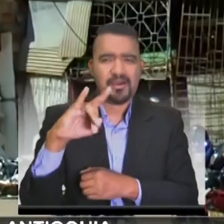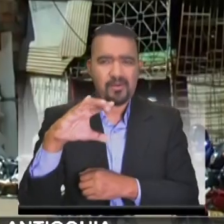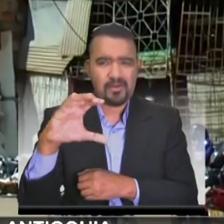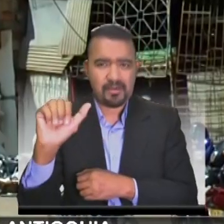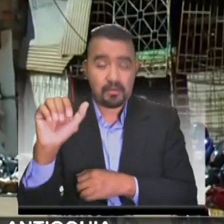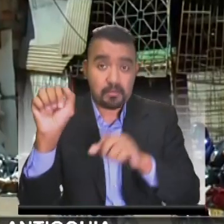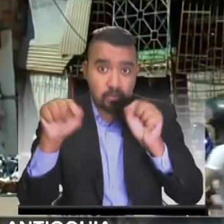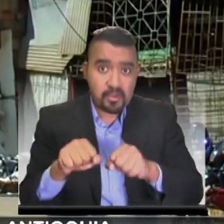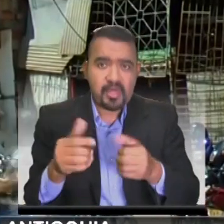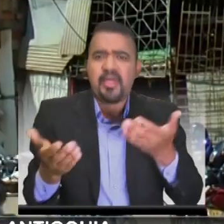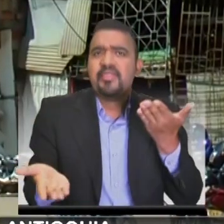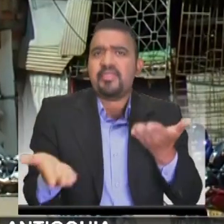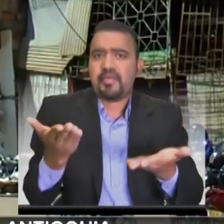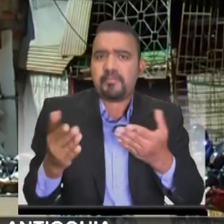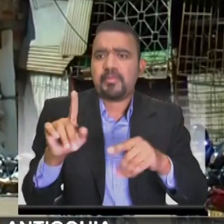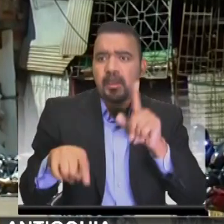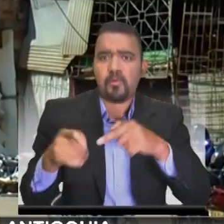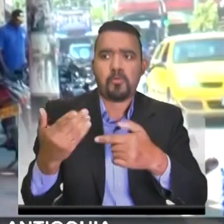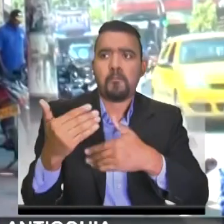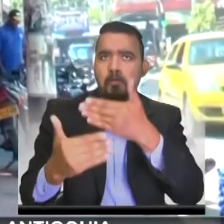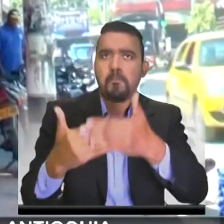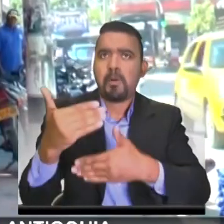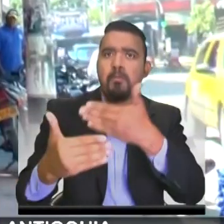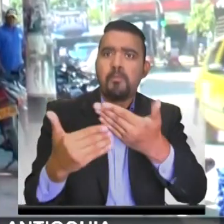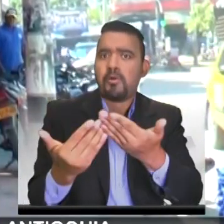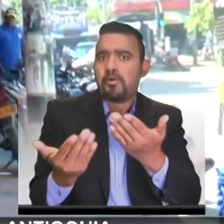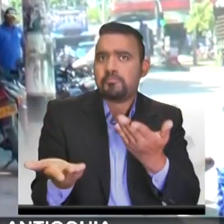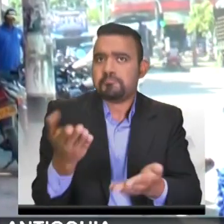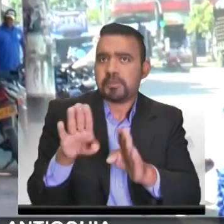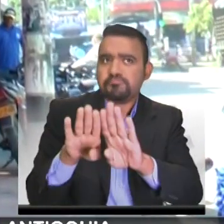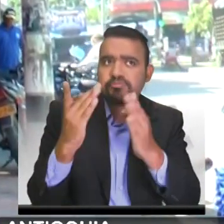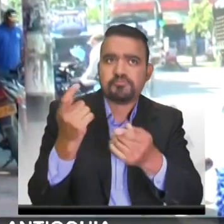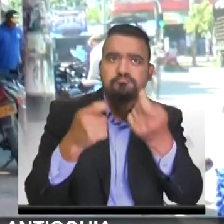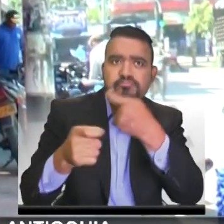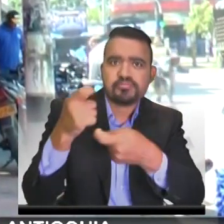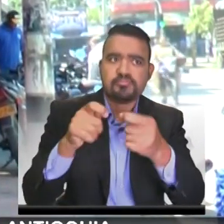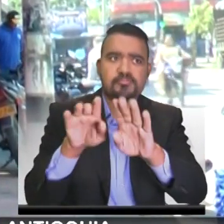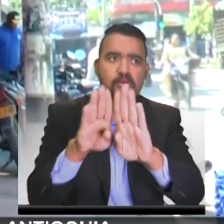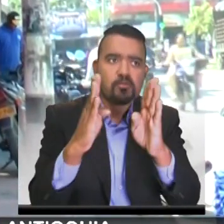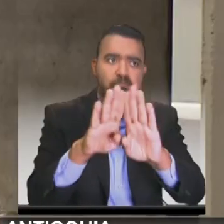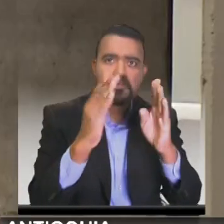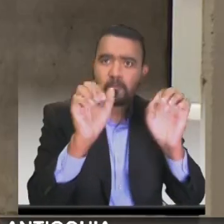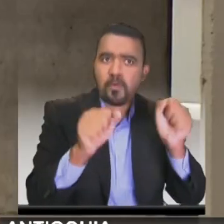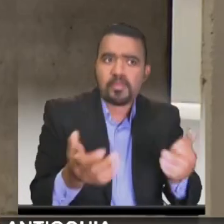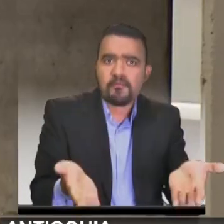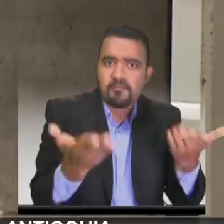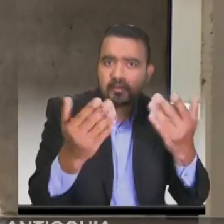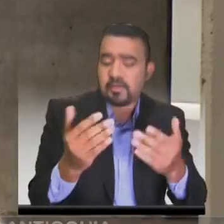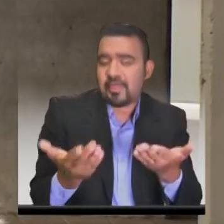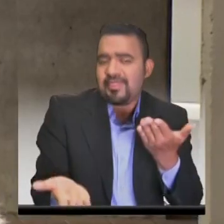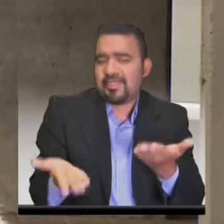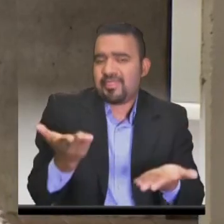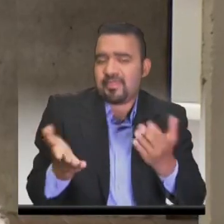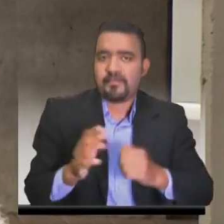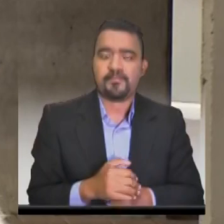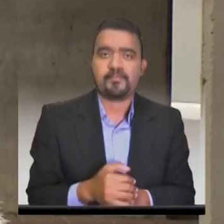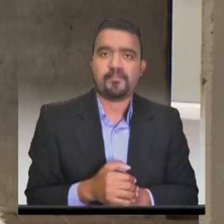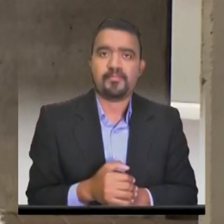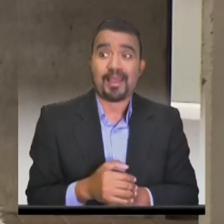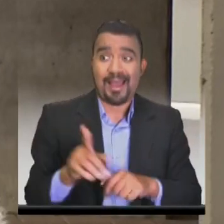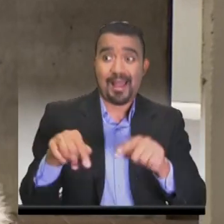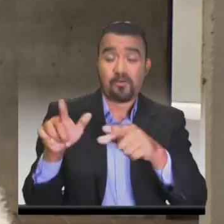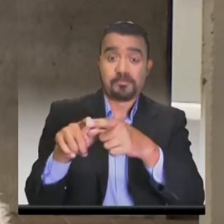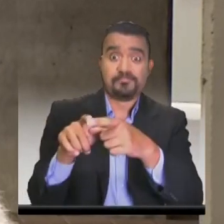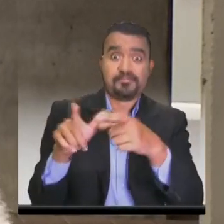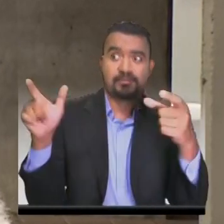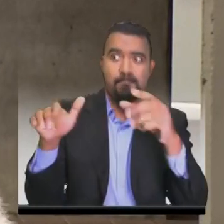puede darse más abierta debido a la baja tasa de contagio por la cantidad de habitantes. Son subregiones que tienen mucha